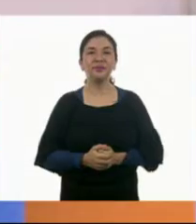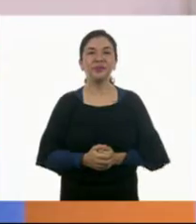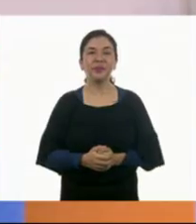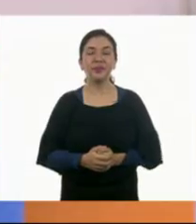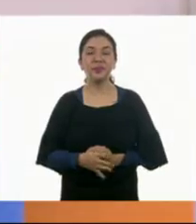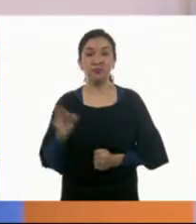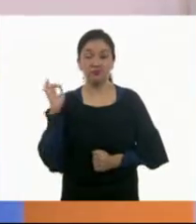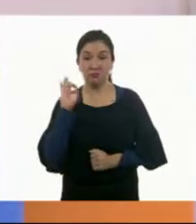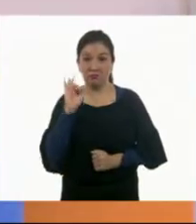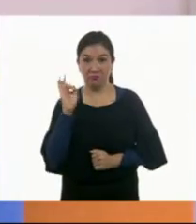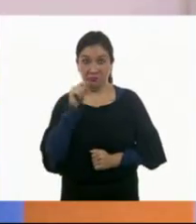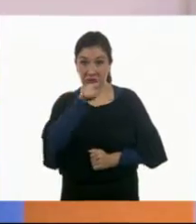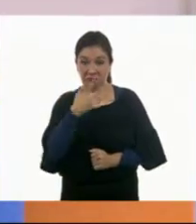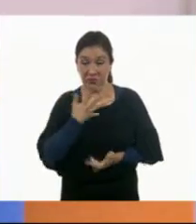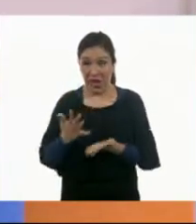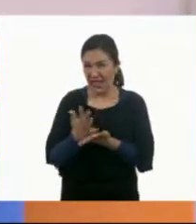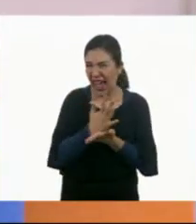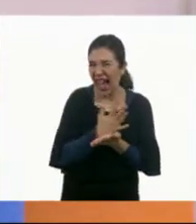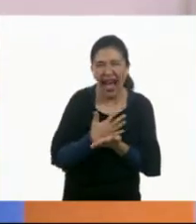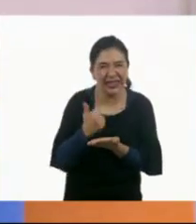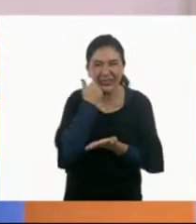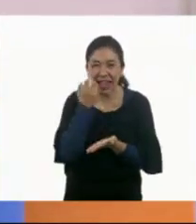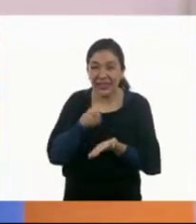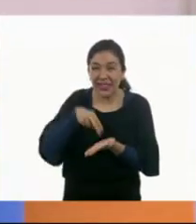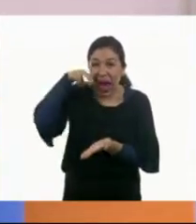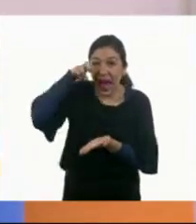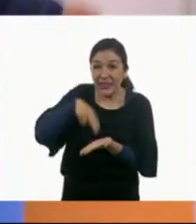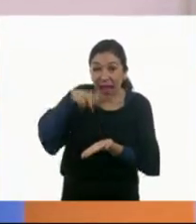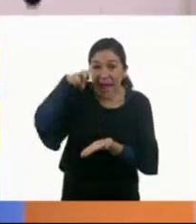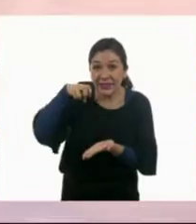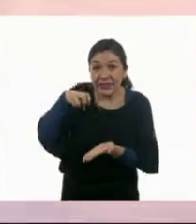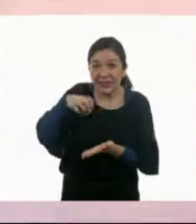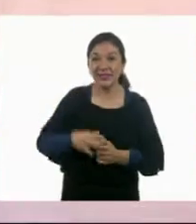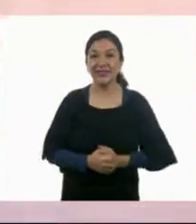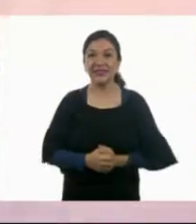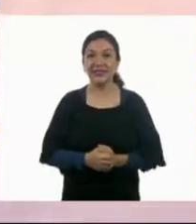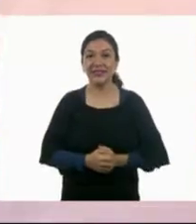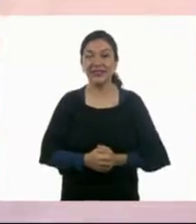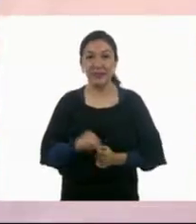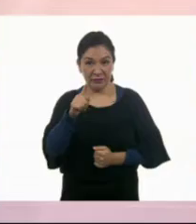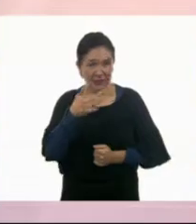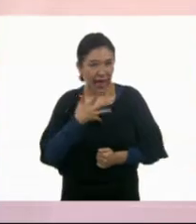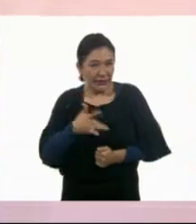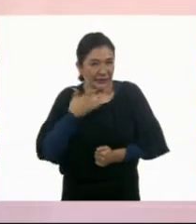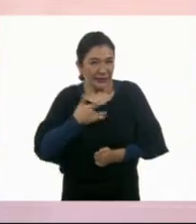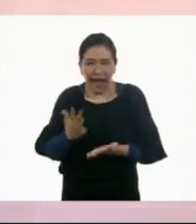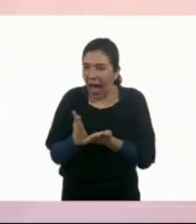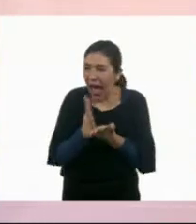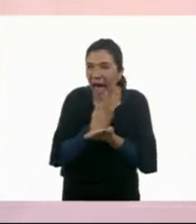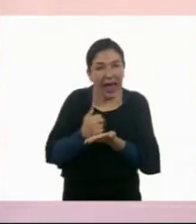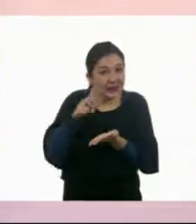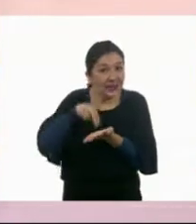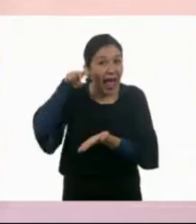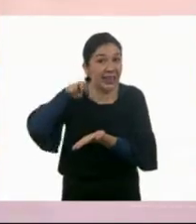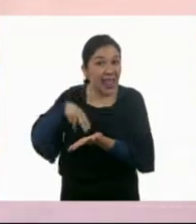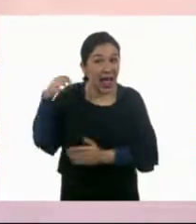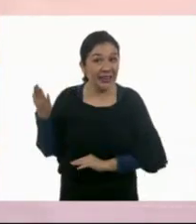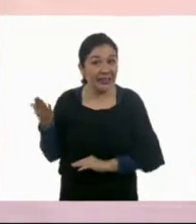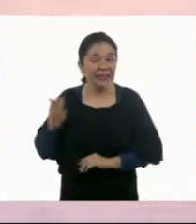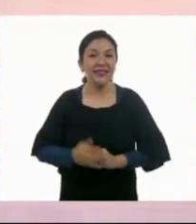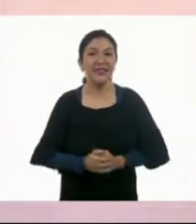A ver. Si tú tienes muchas ganas de saltar. Si tú tienes muchas ganas de